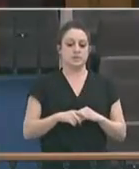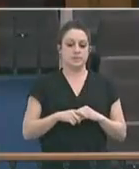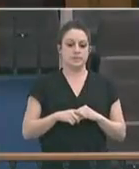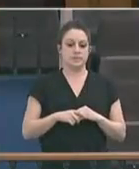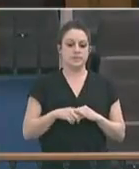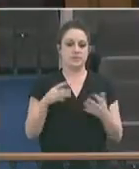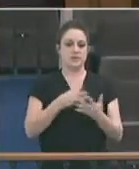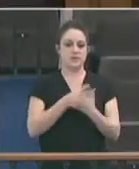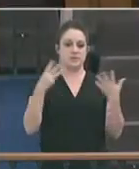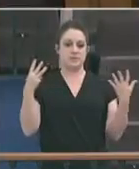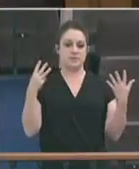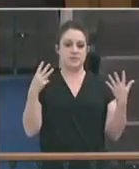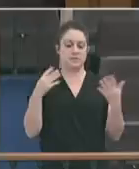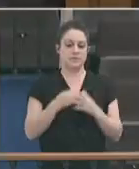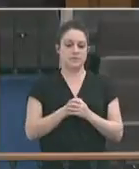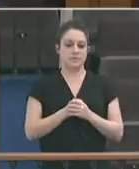19.